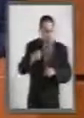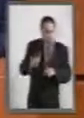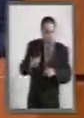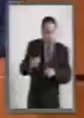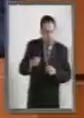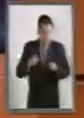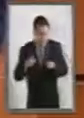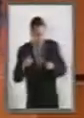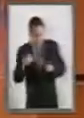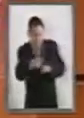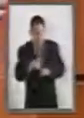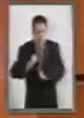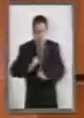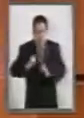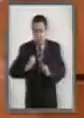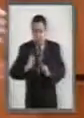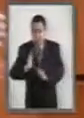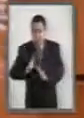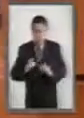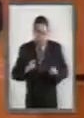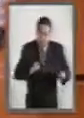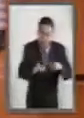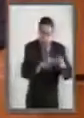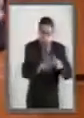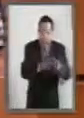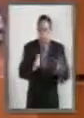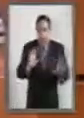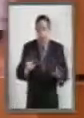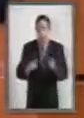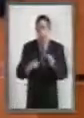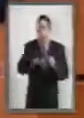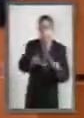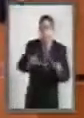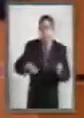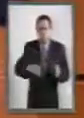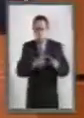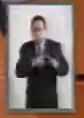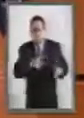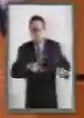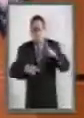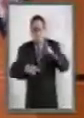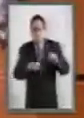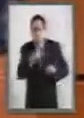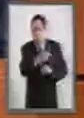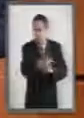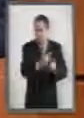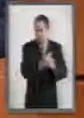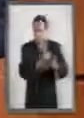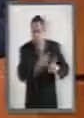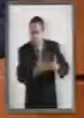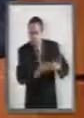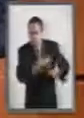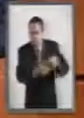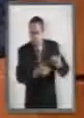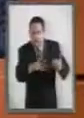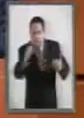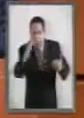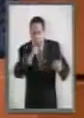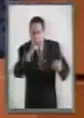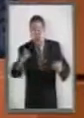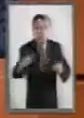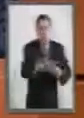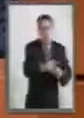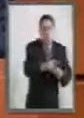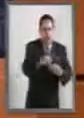Fuerzas Armadas dé espacio suficiente a las autoridades locales para generar sus propias capacidades y que las Fuerzas Armadas